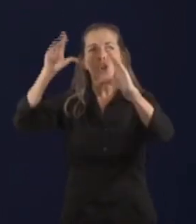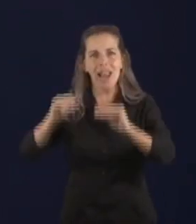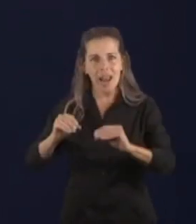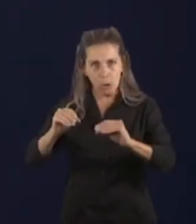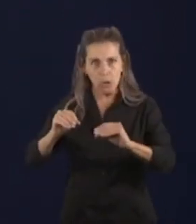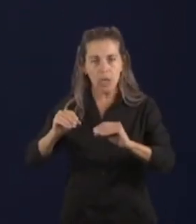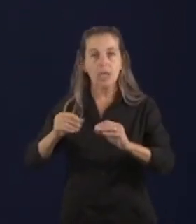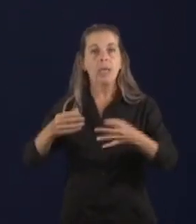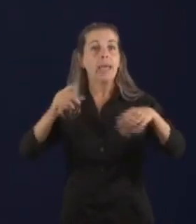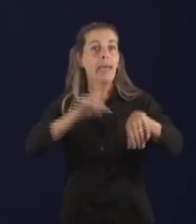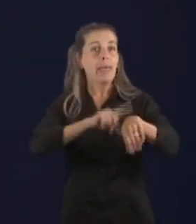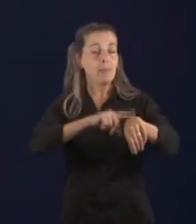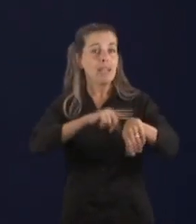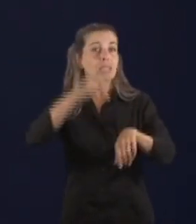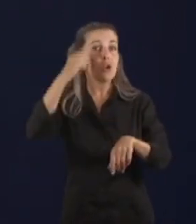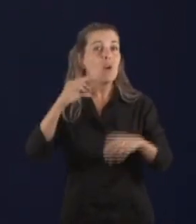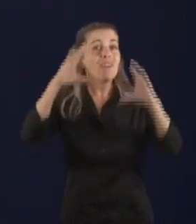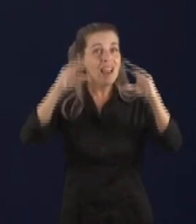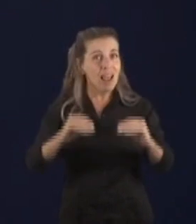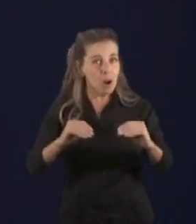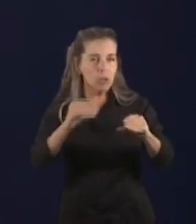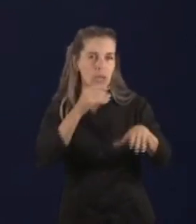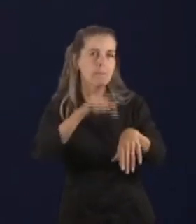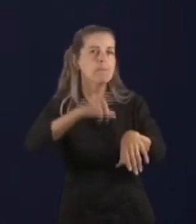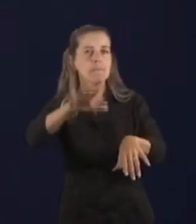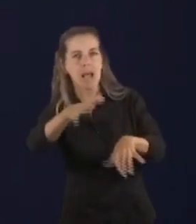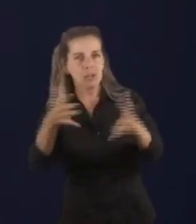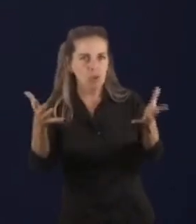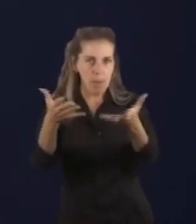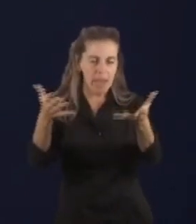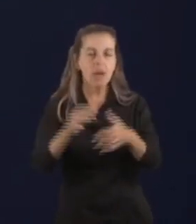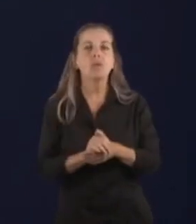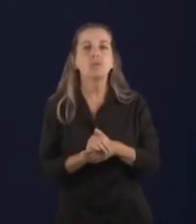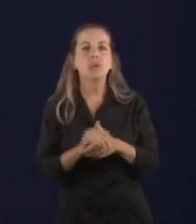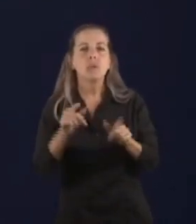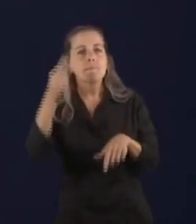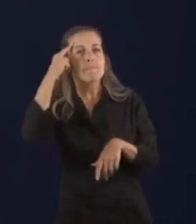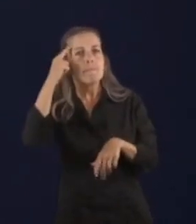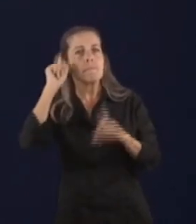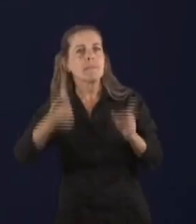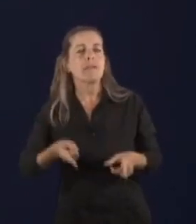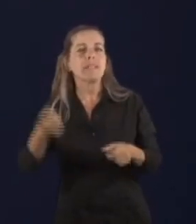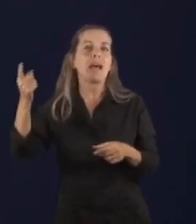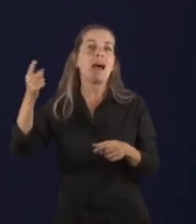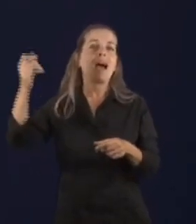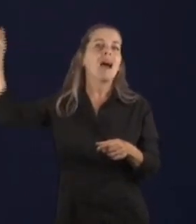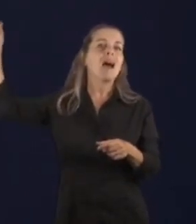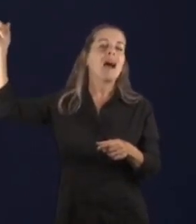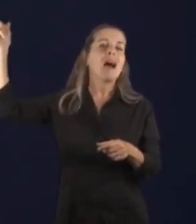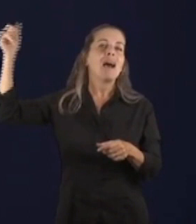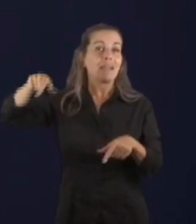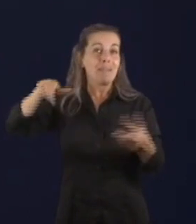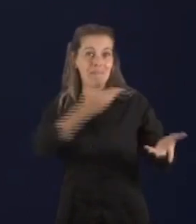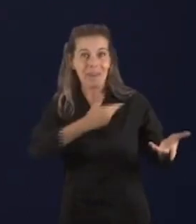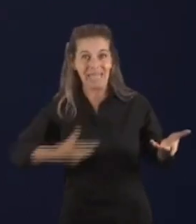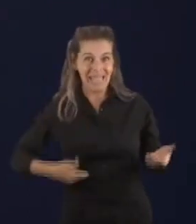las 21 horas eh aproximado aproximadamente está prevista la vuelta hacia la